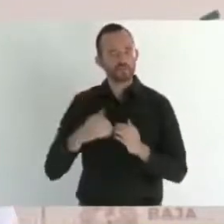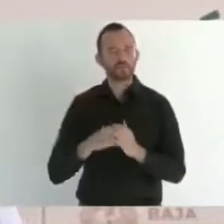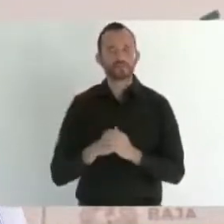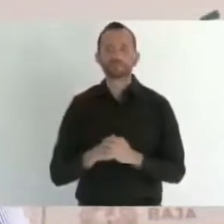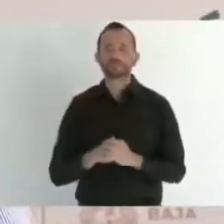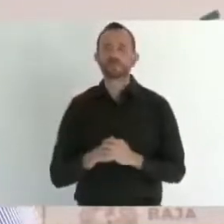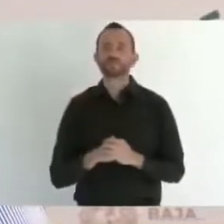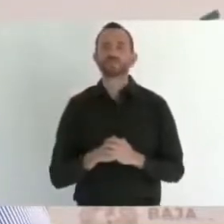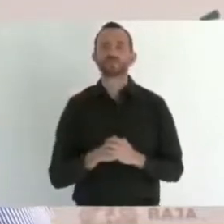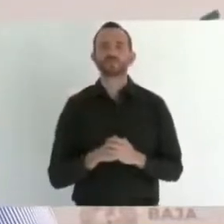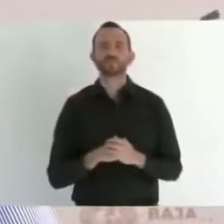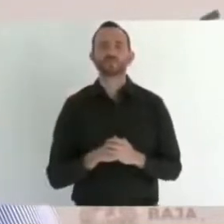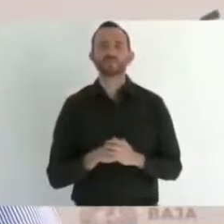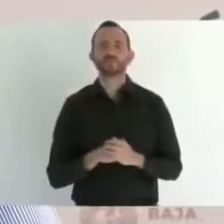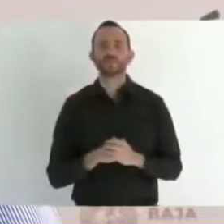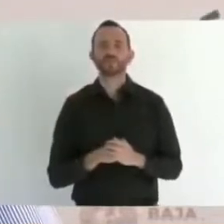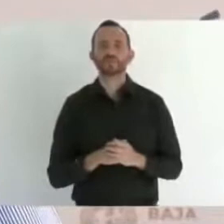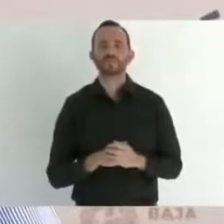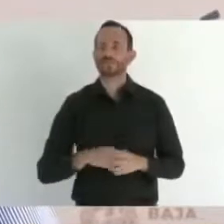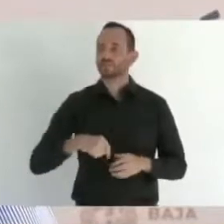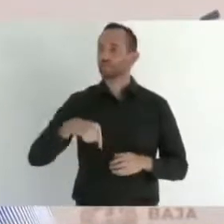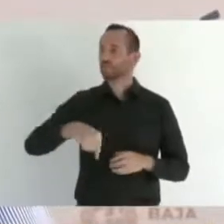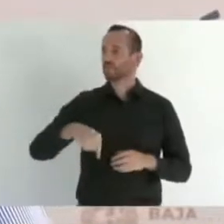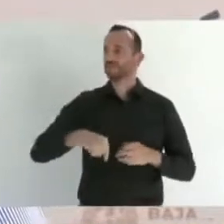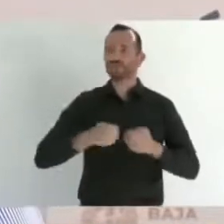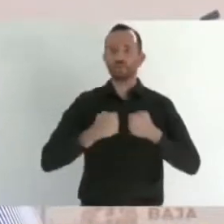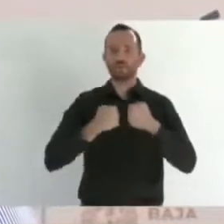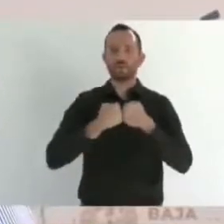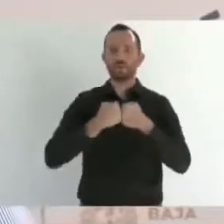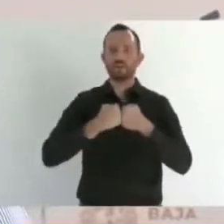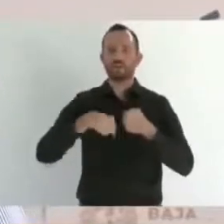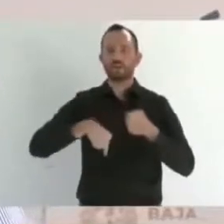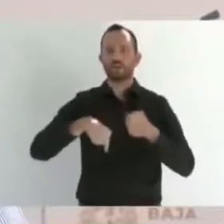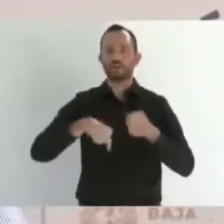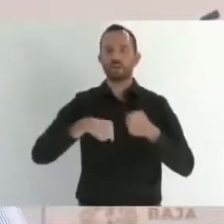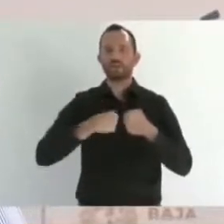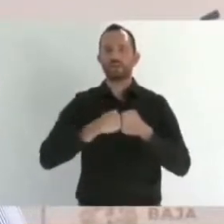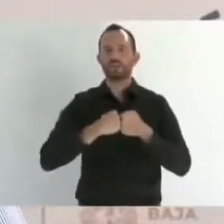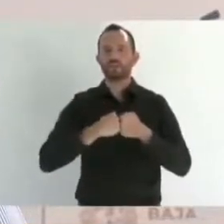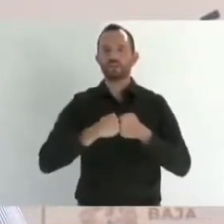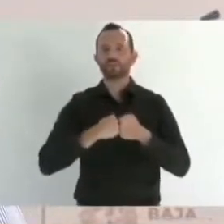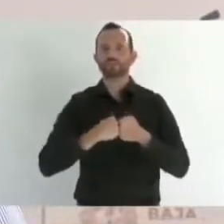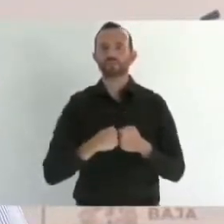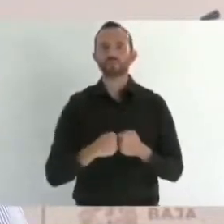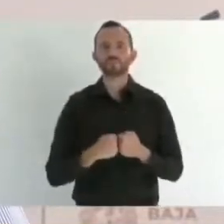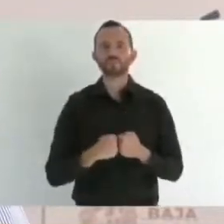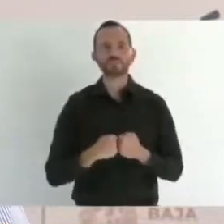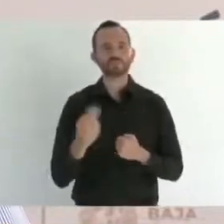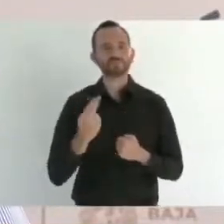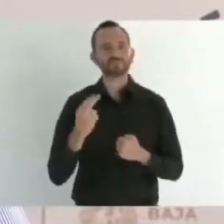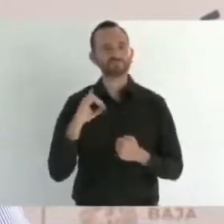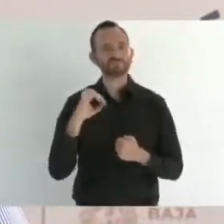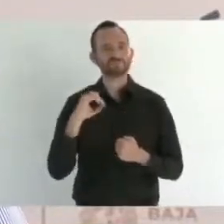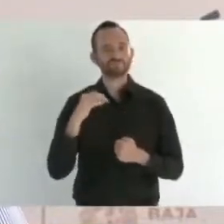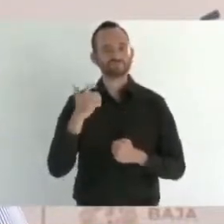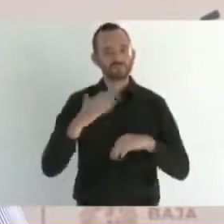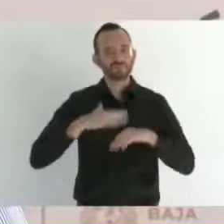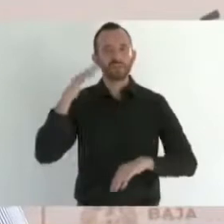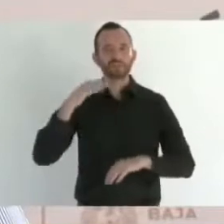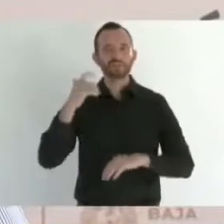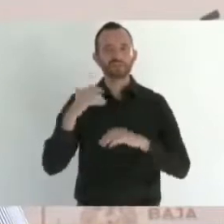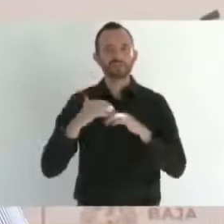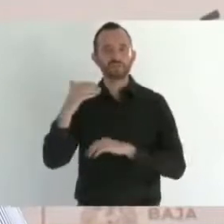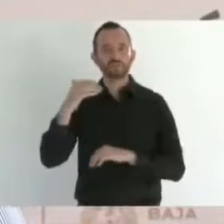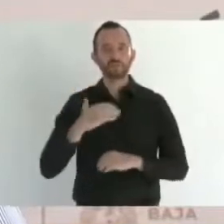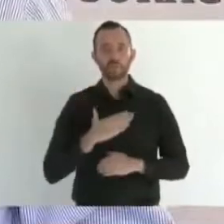la frontera es más el aumento porque aquí tomamos la decisión de aumentarlo al